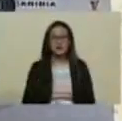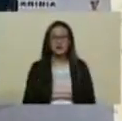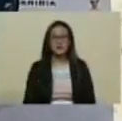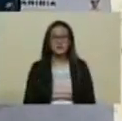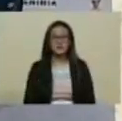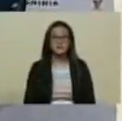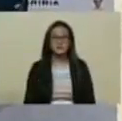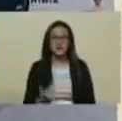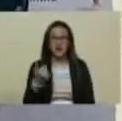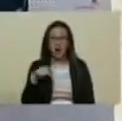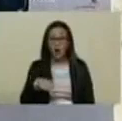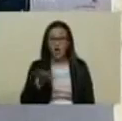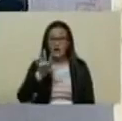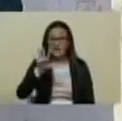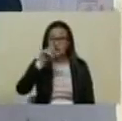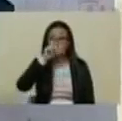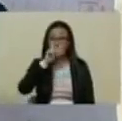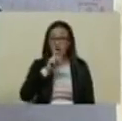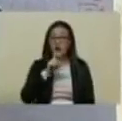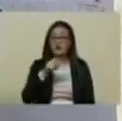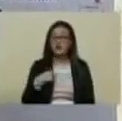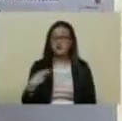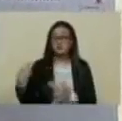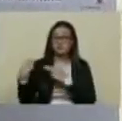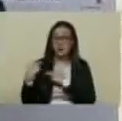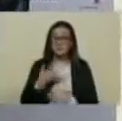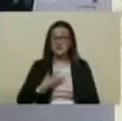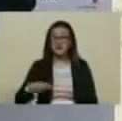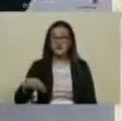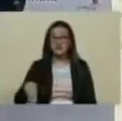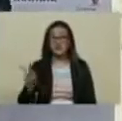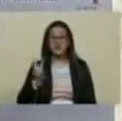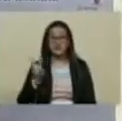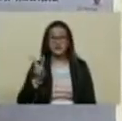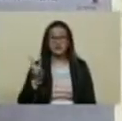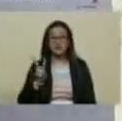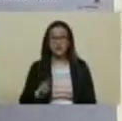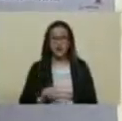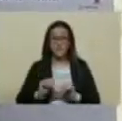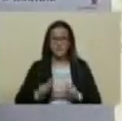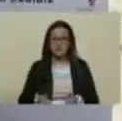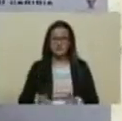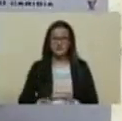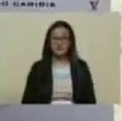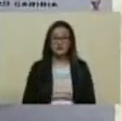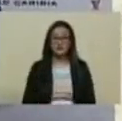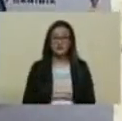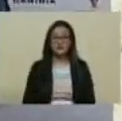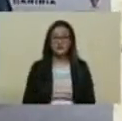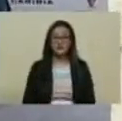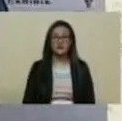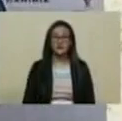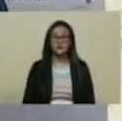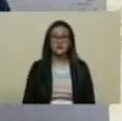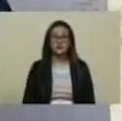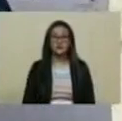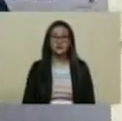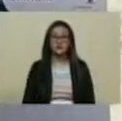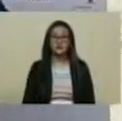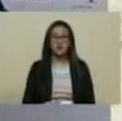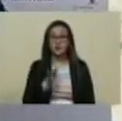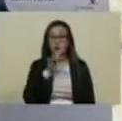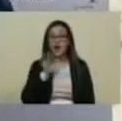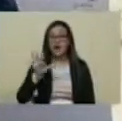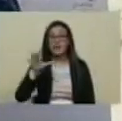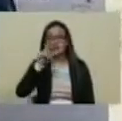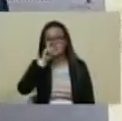2016-2017. Este es el quinto año escolar que me corresponde como presidente obrero iniciar. No hay quinto malo, como dice